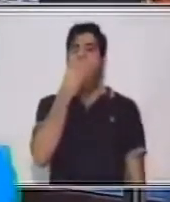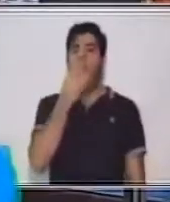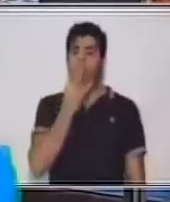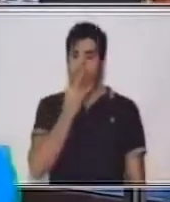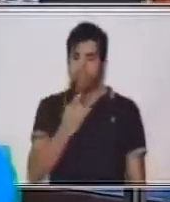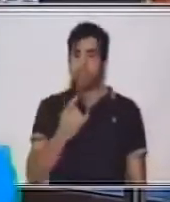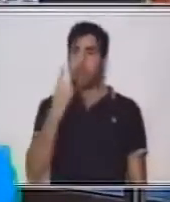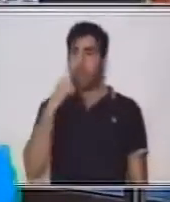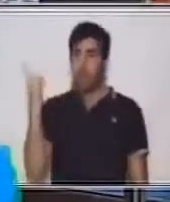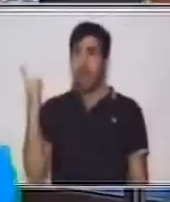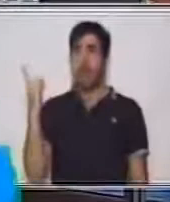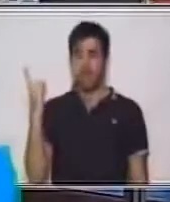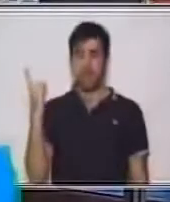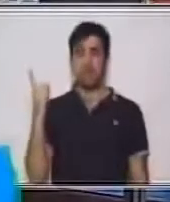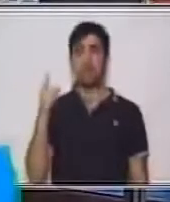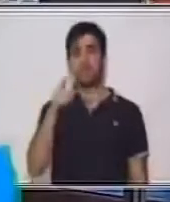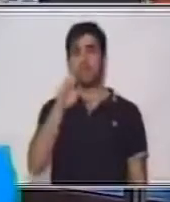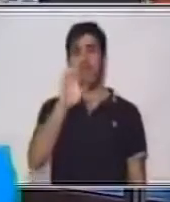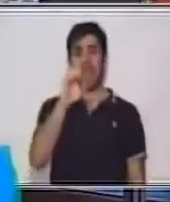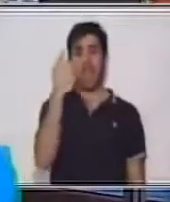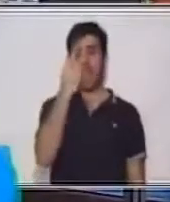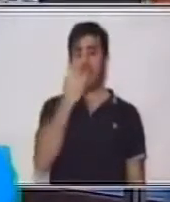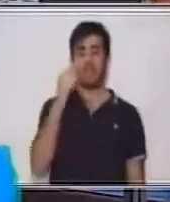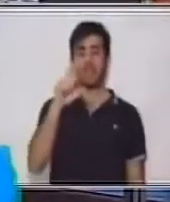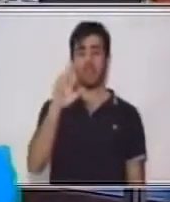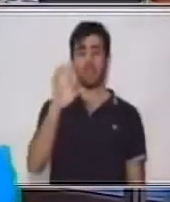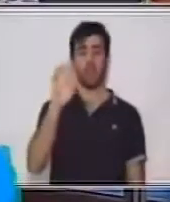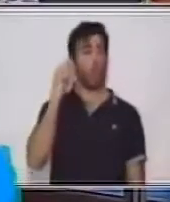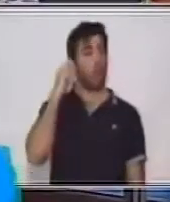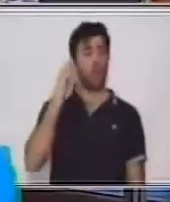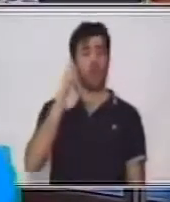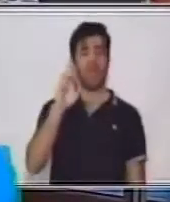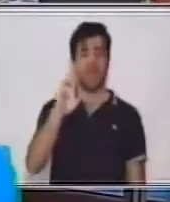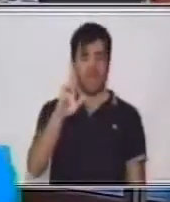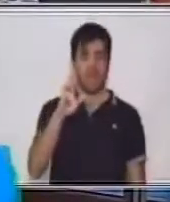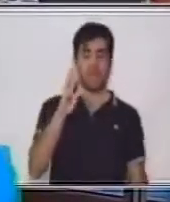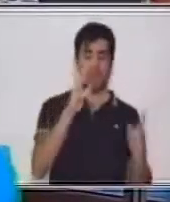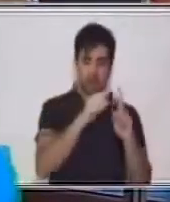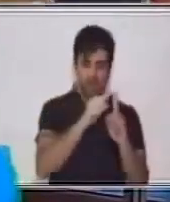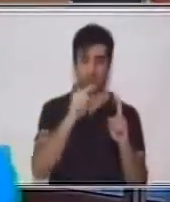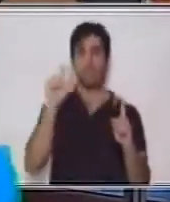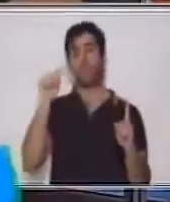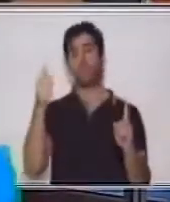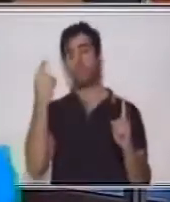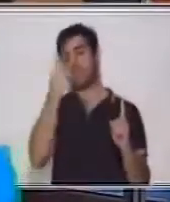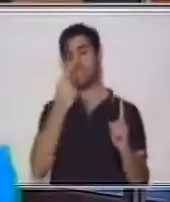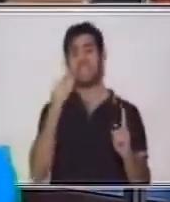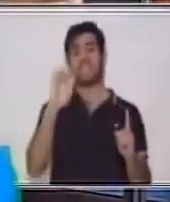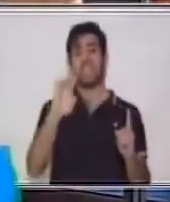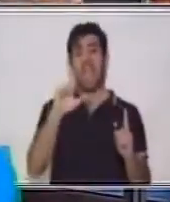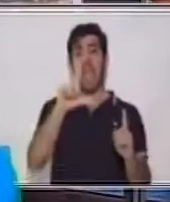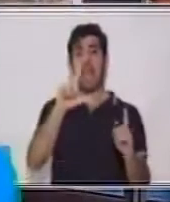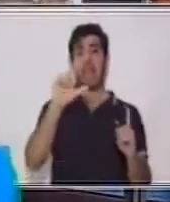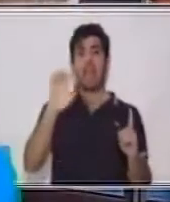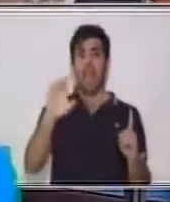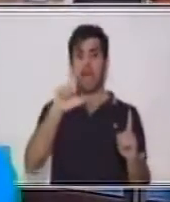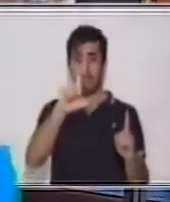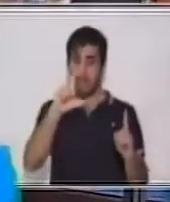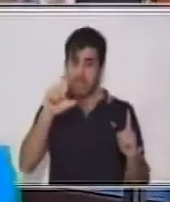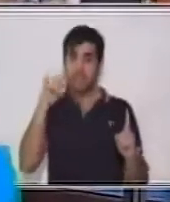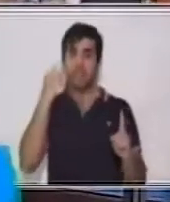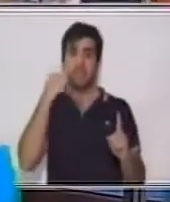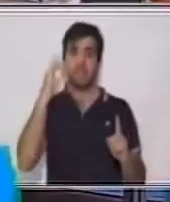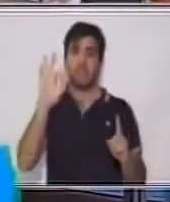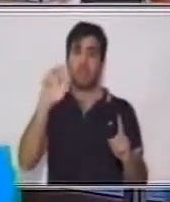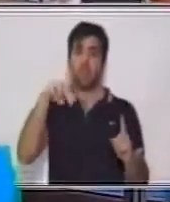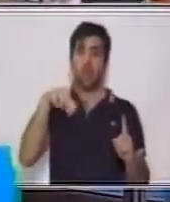último, escoger es igual a seleccionar, ¿verdad? Muy bien, entonces, muy bien